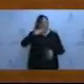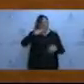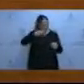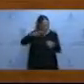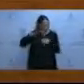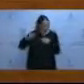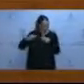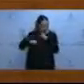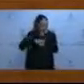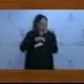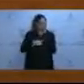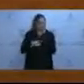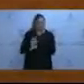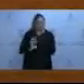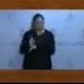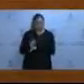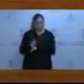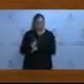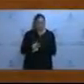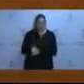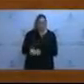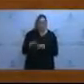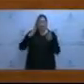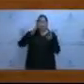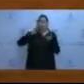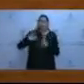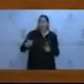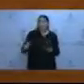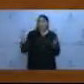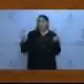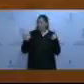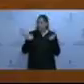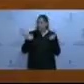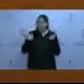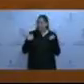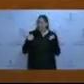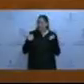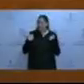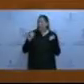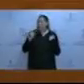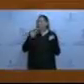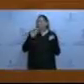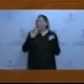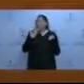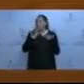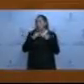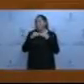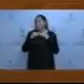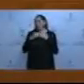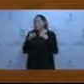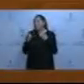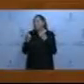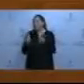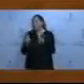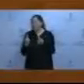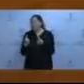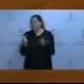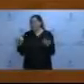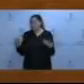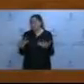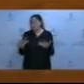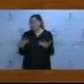más. Los administrativos tienen orden de incluir a los pacientes, si es menester, los que se consideren